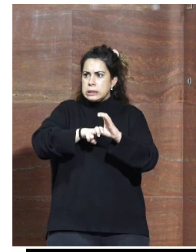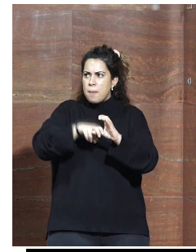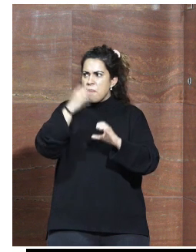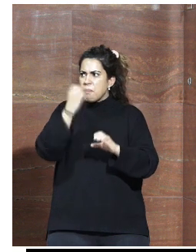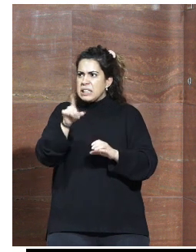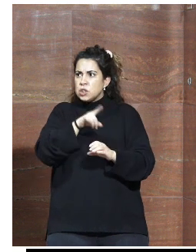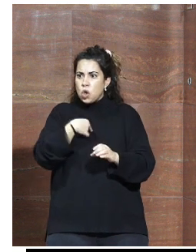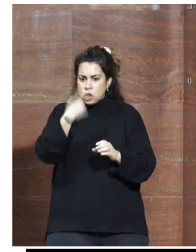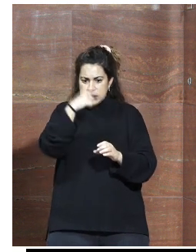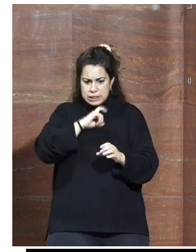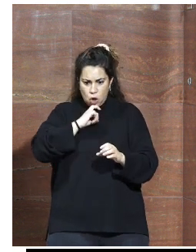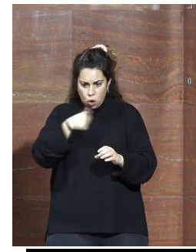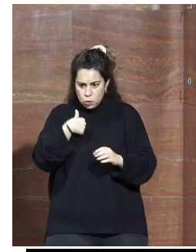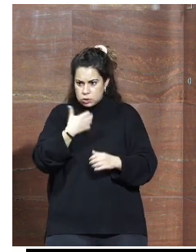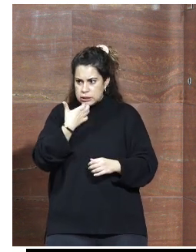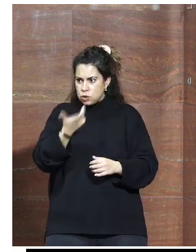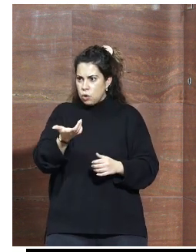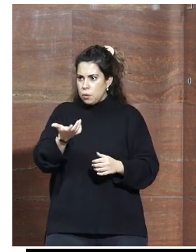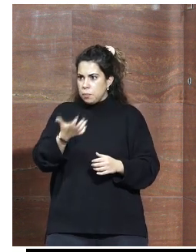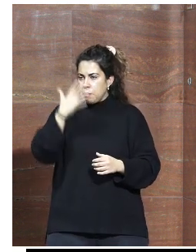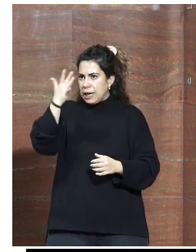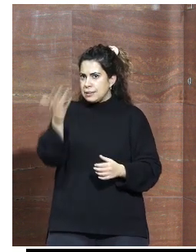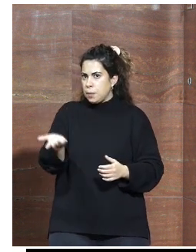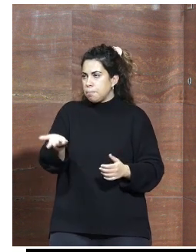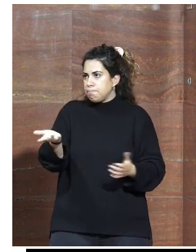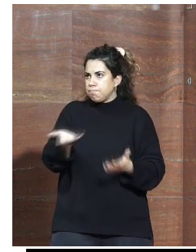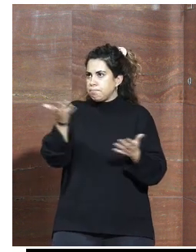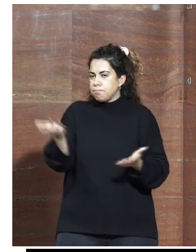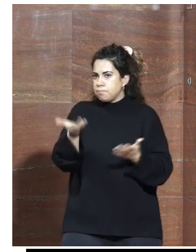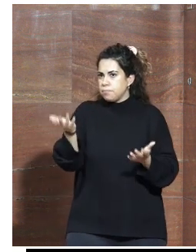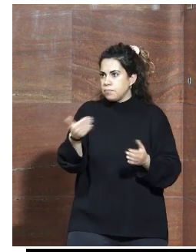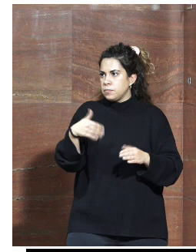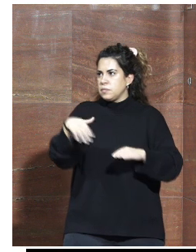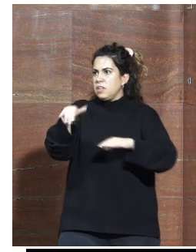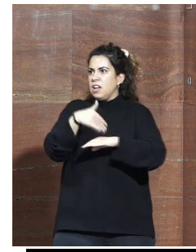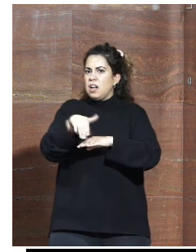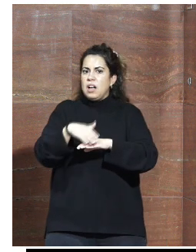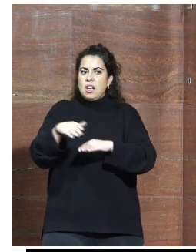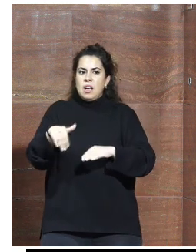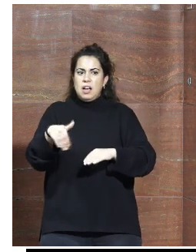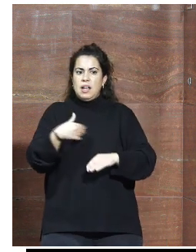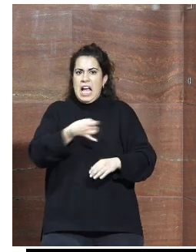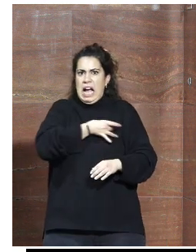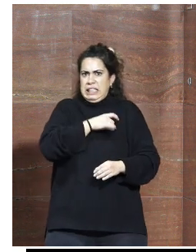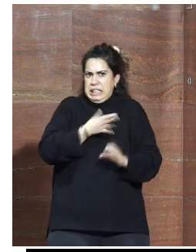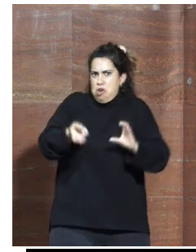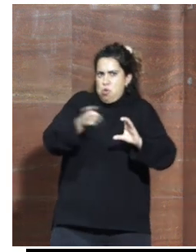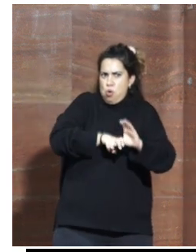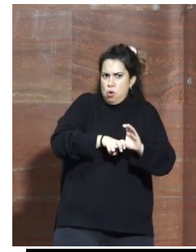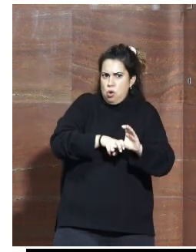voy bien si me estoy cogiendo el metro no sé, en Via Cayetana o a la Cayetana o voy